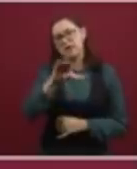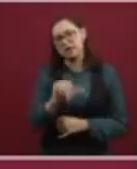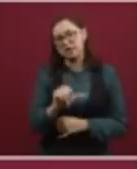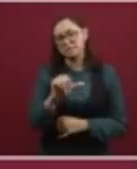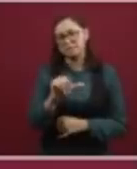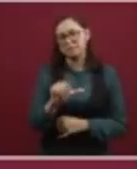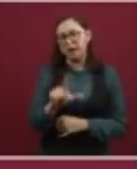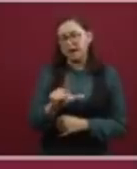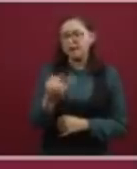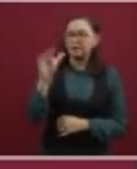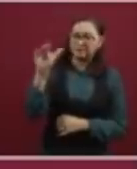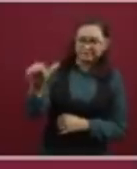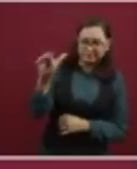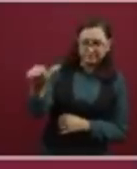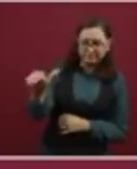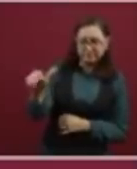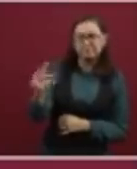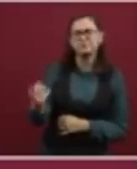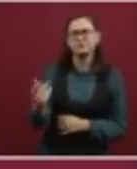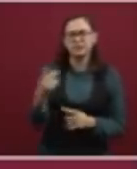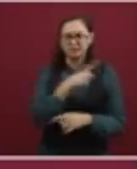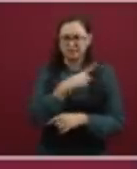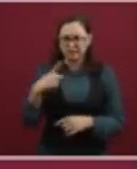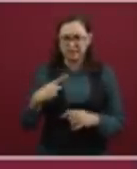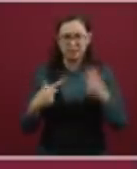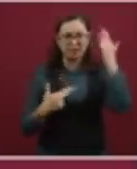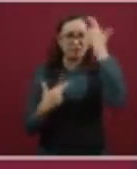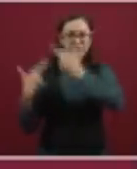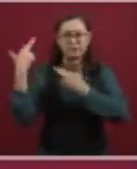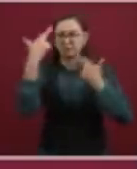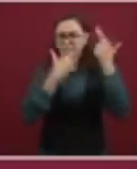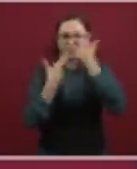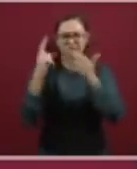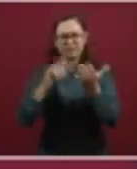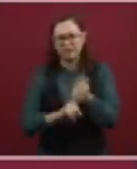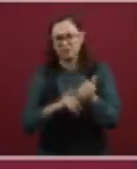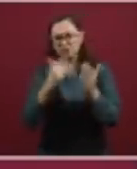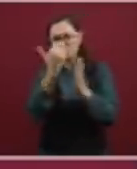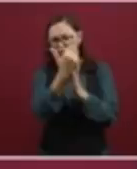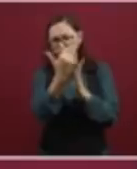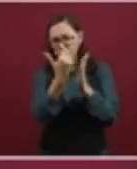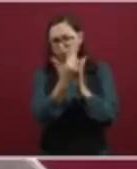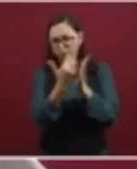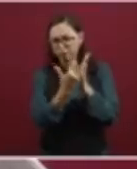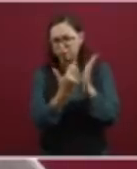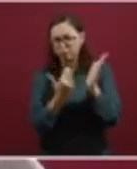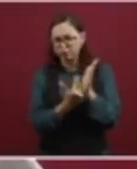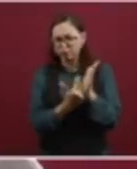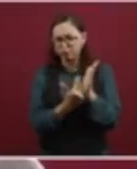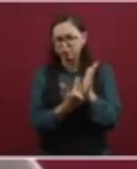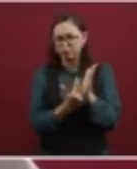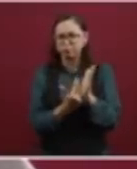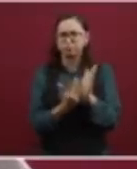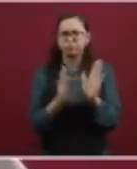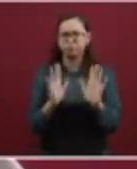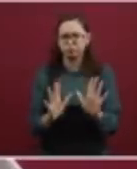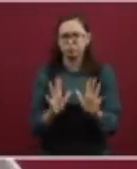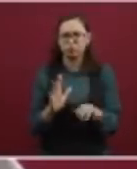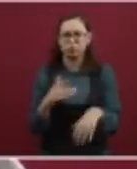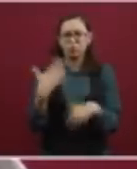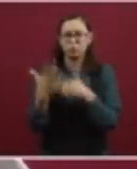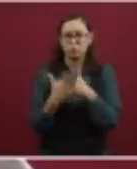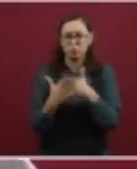Literatura a que se revisen los protocolos y se suspendan temporalmente cualquier